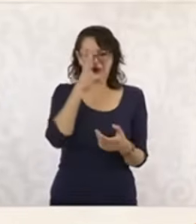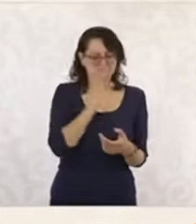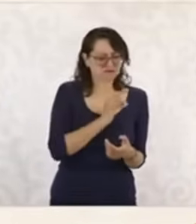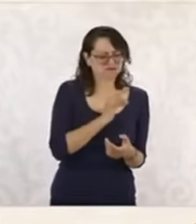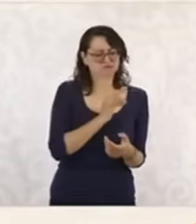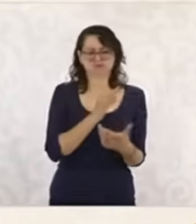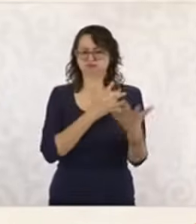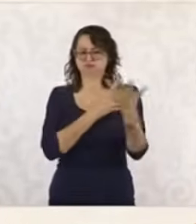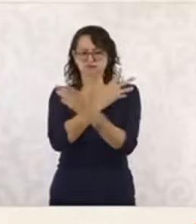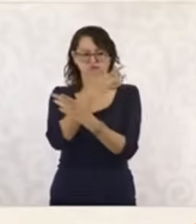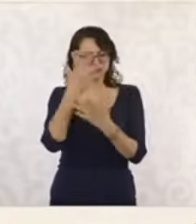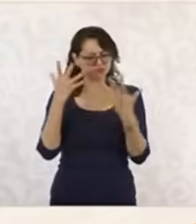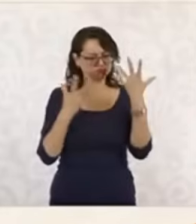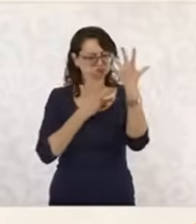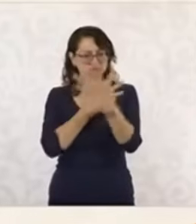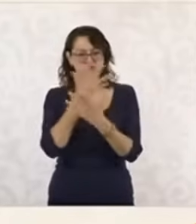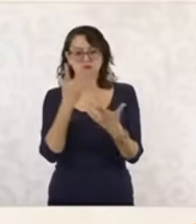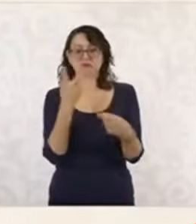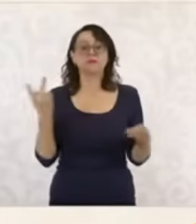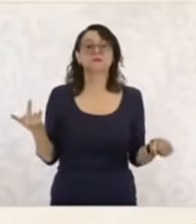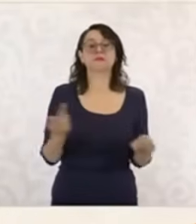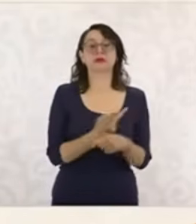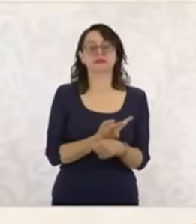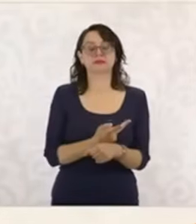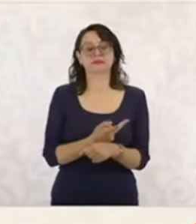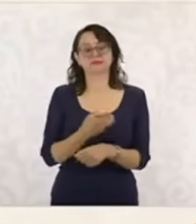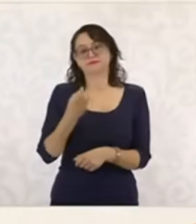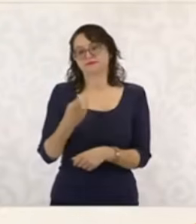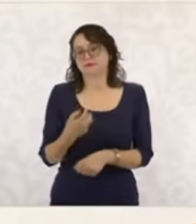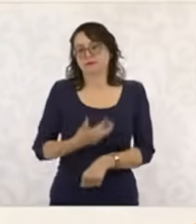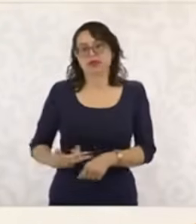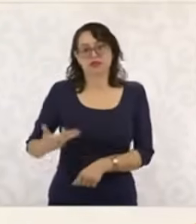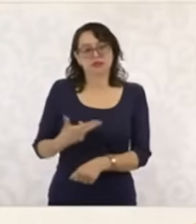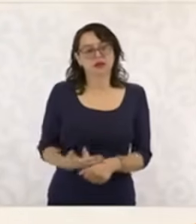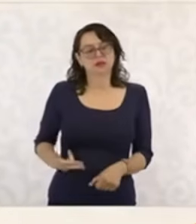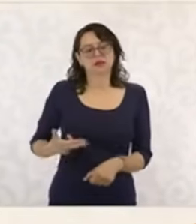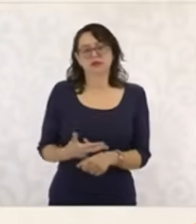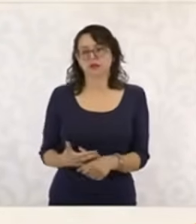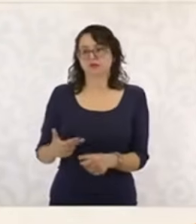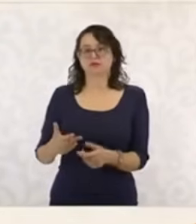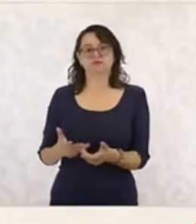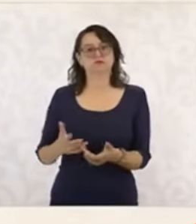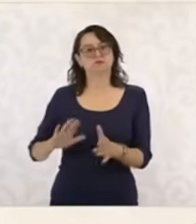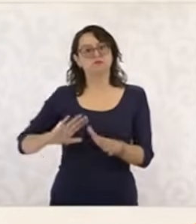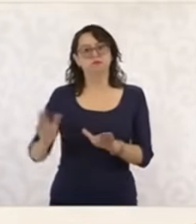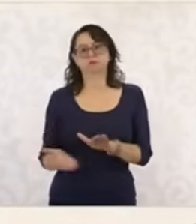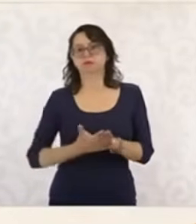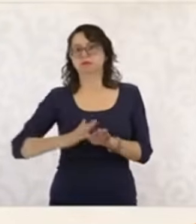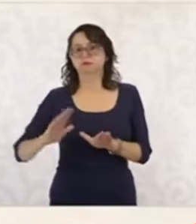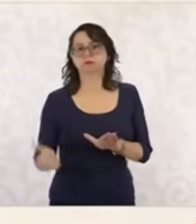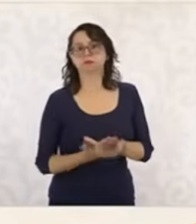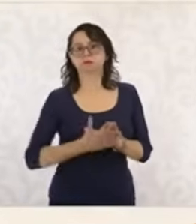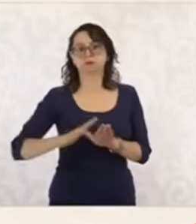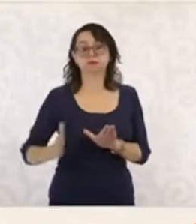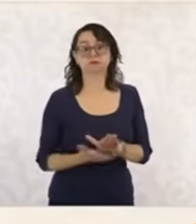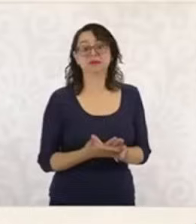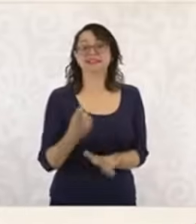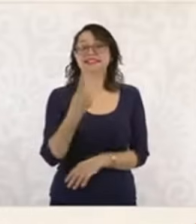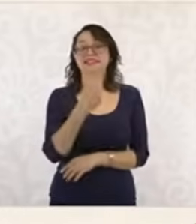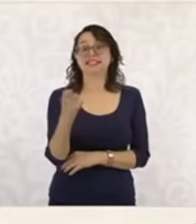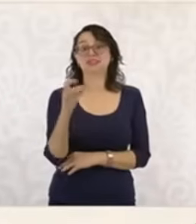como consecuencia? Pues un rezago sustantivo. Cuando llegamos había 145,000 trámites rezagados. Hemos